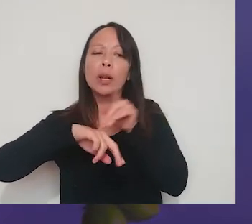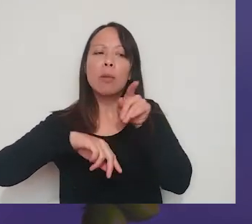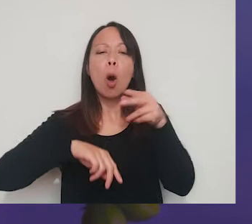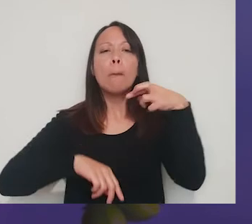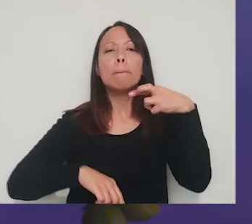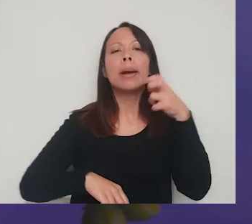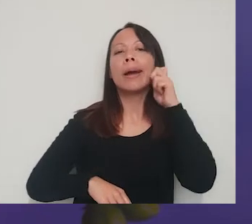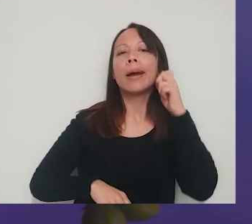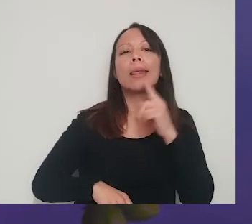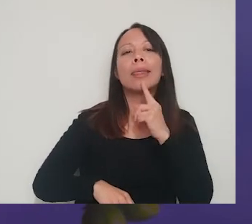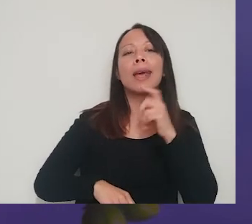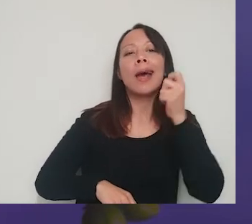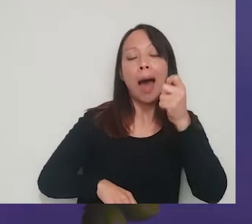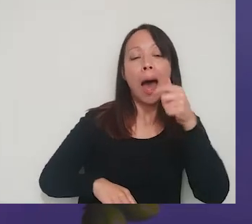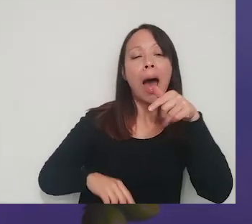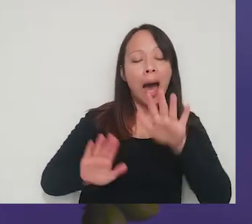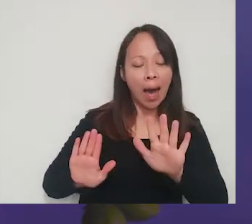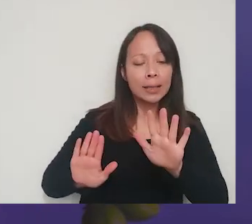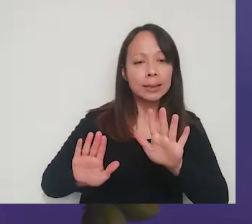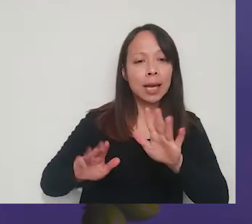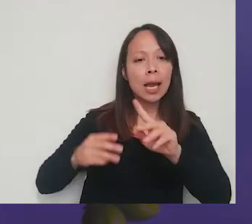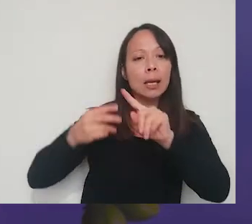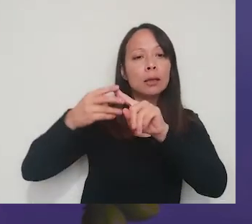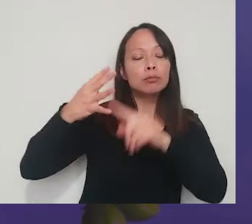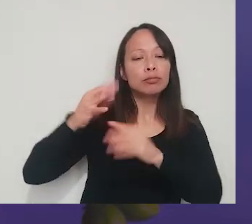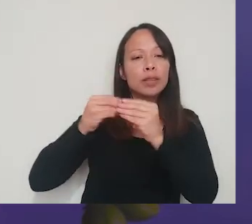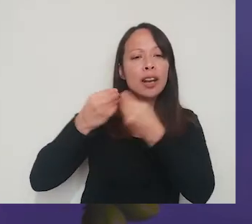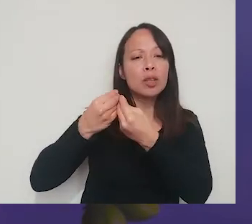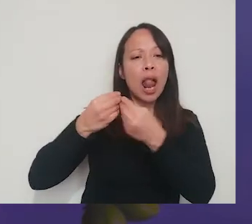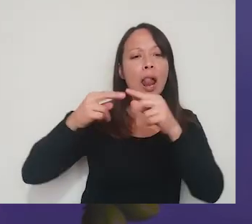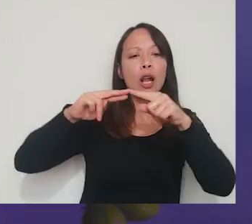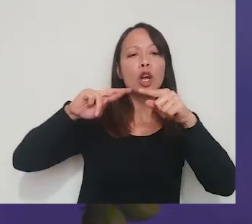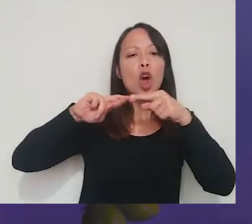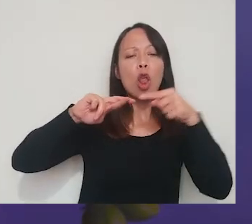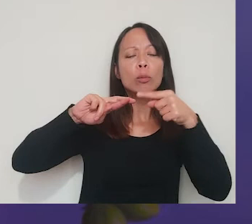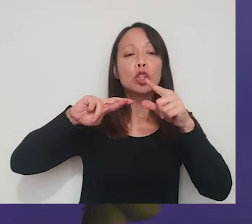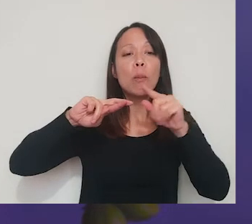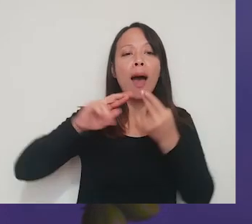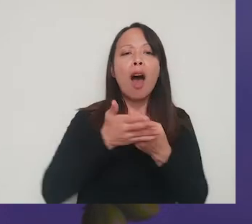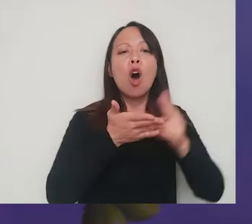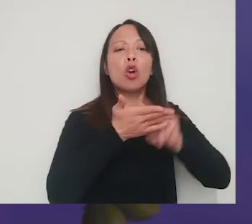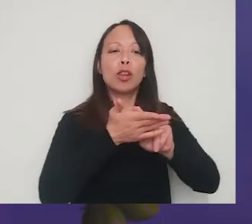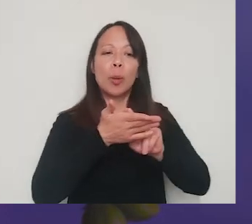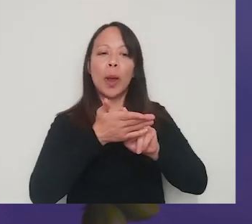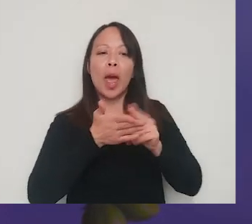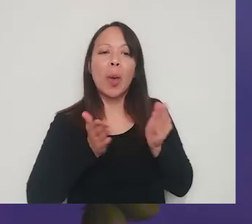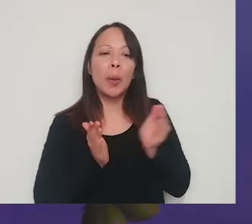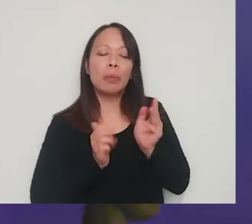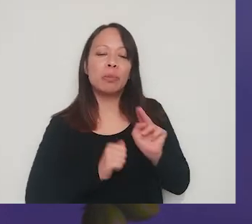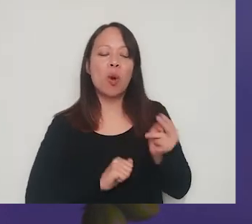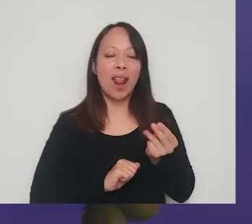hagas un PGT, en este caso sería un PGTA, porque lo que va a evaluar es la cuestión cromosómica, para evitar que vuelva a suceder lo